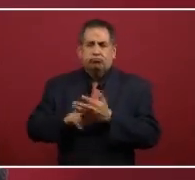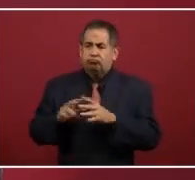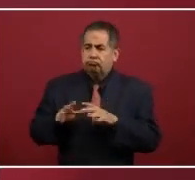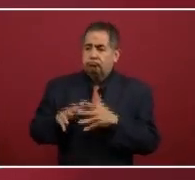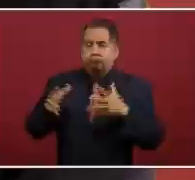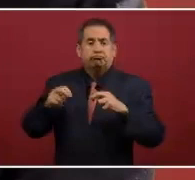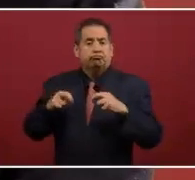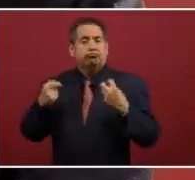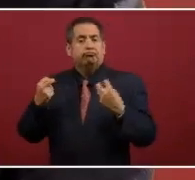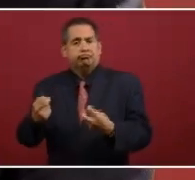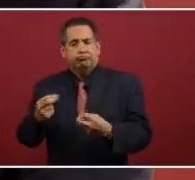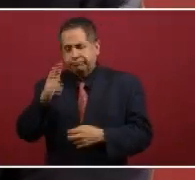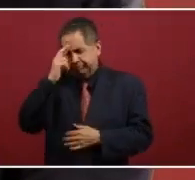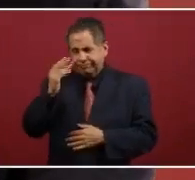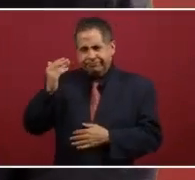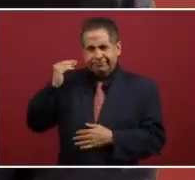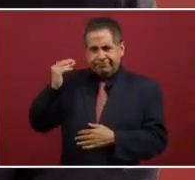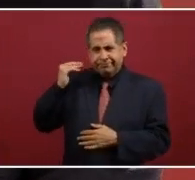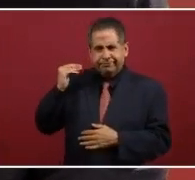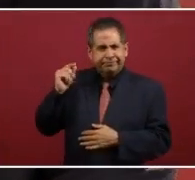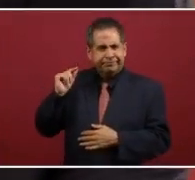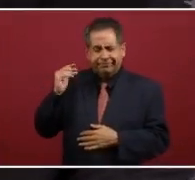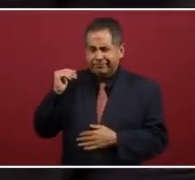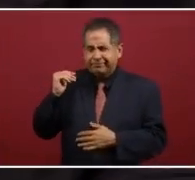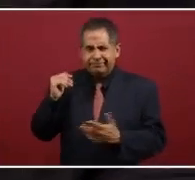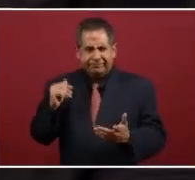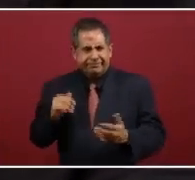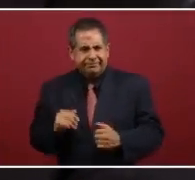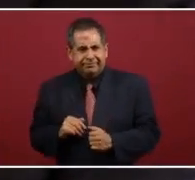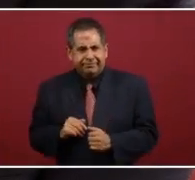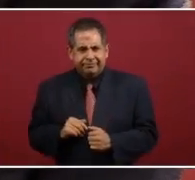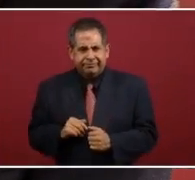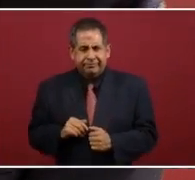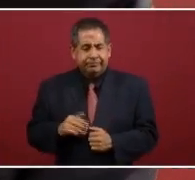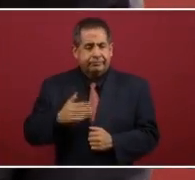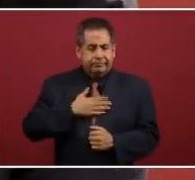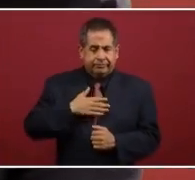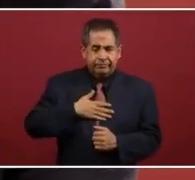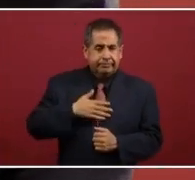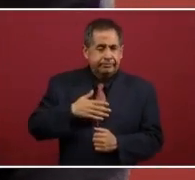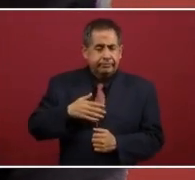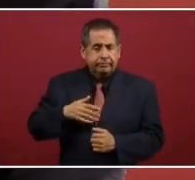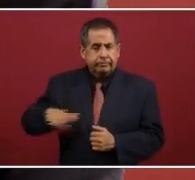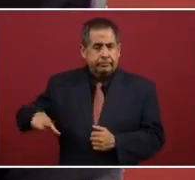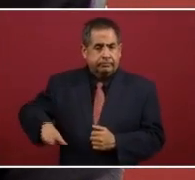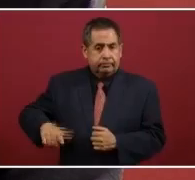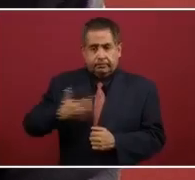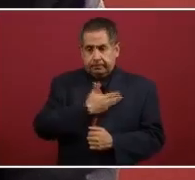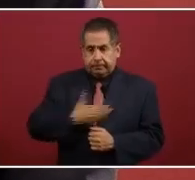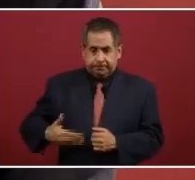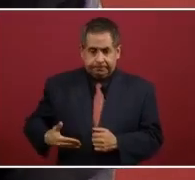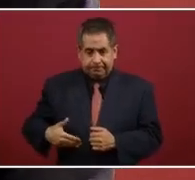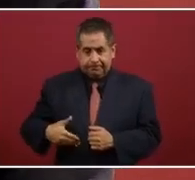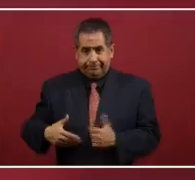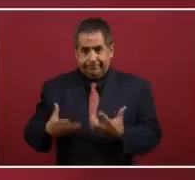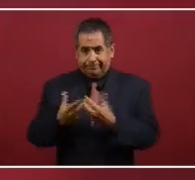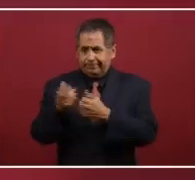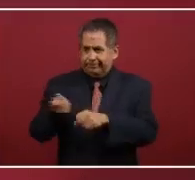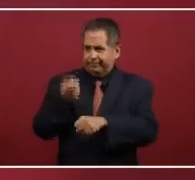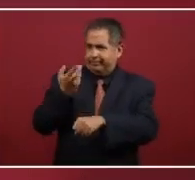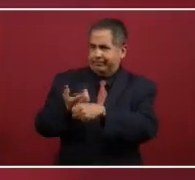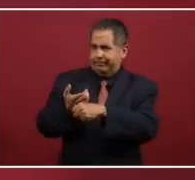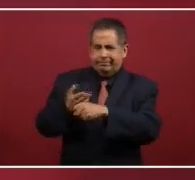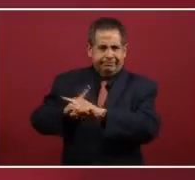Teníamos hasta hace unos días en el gabinete